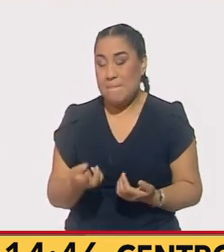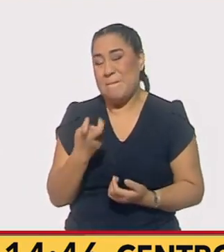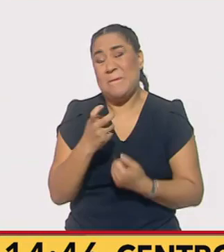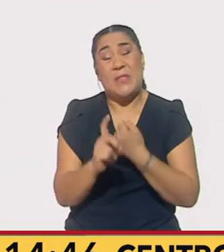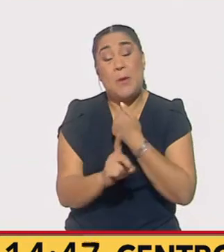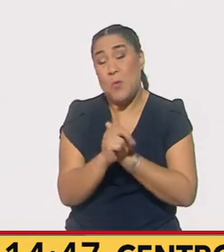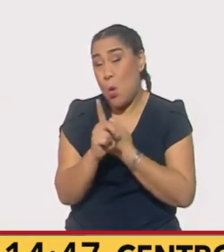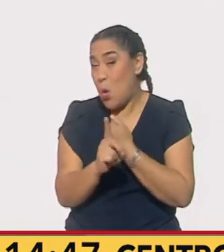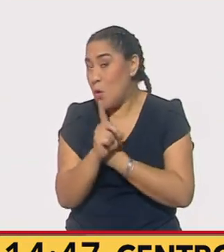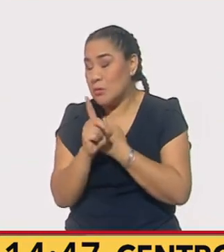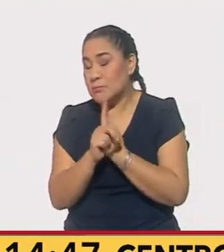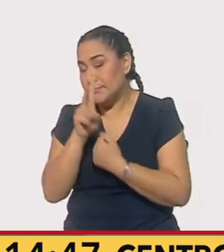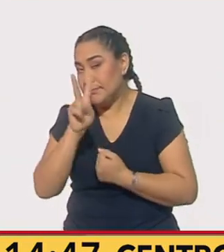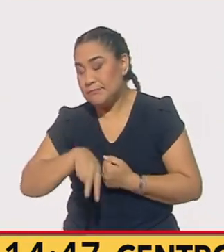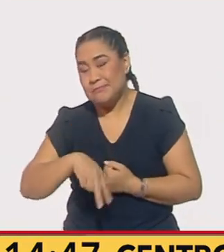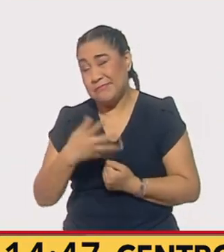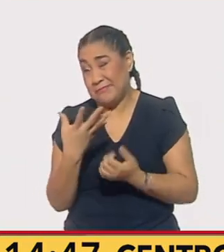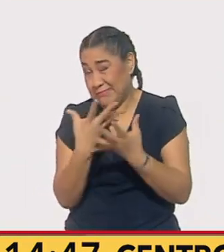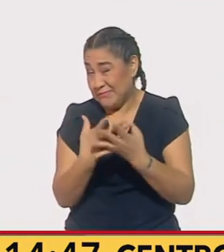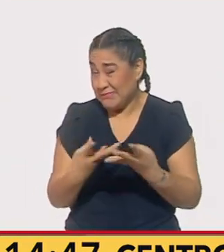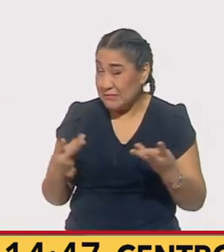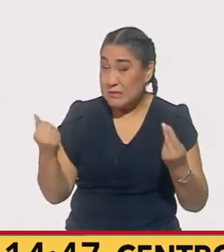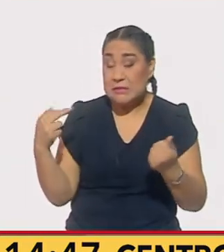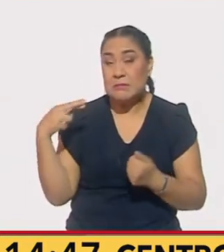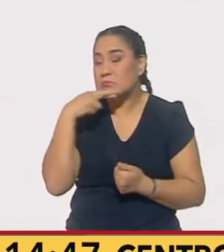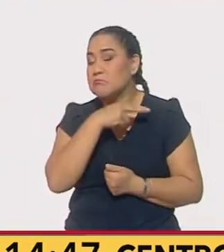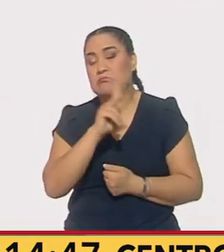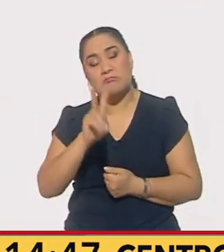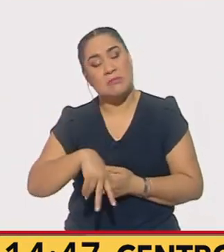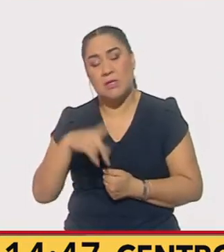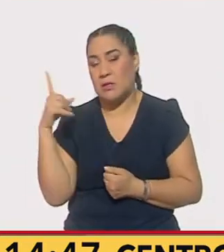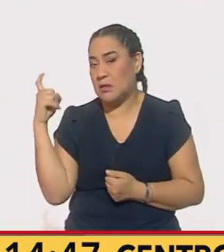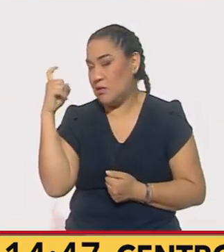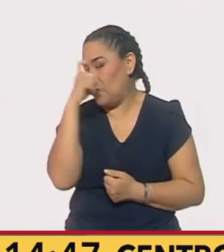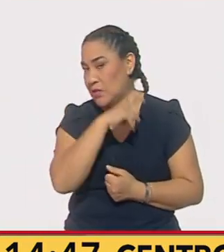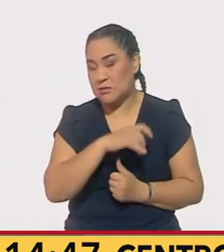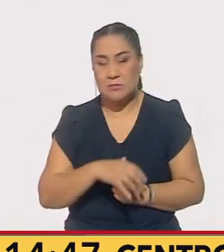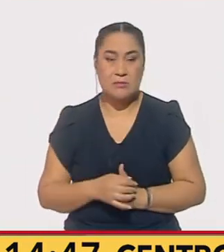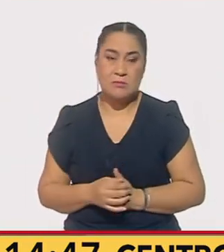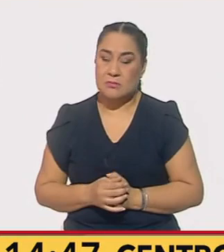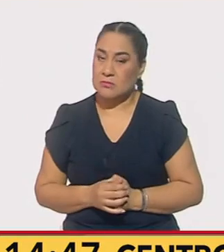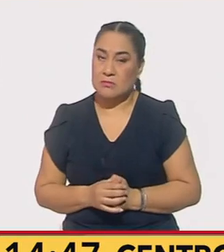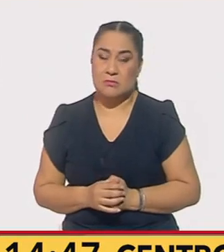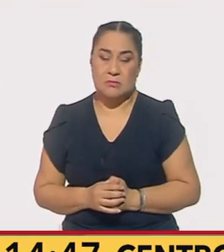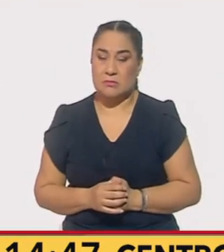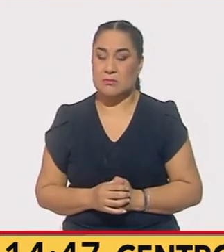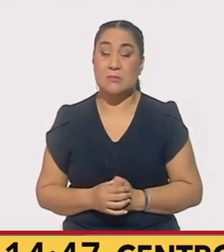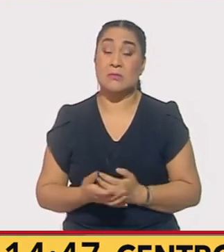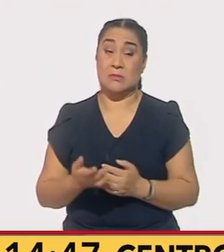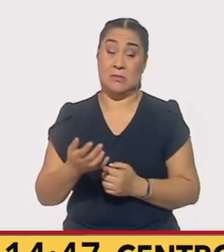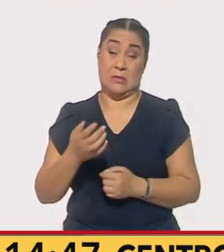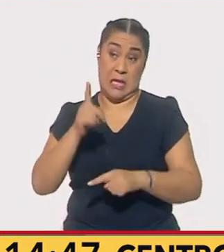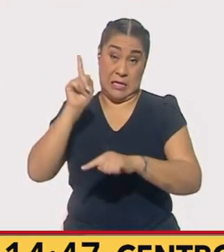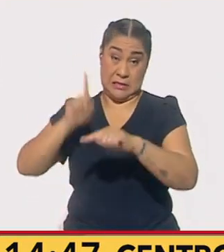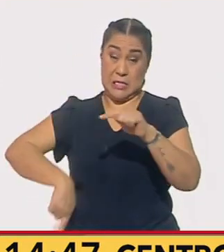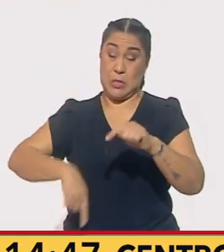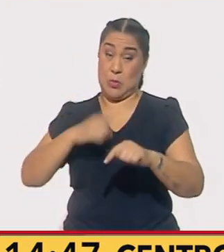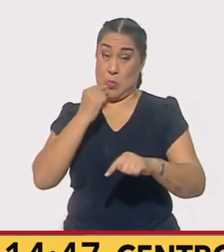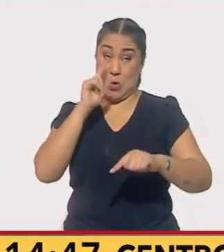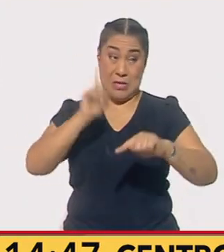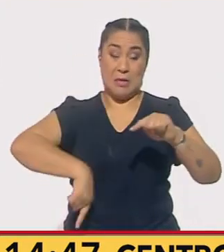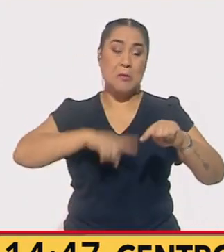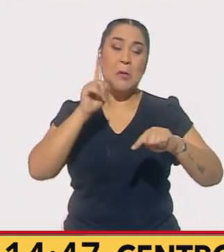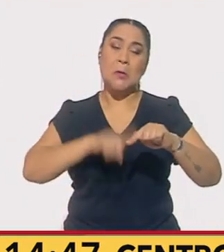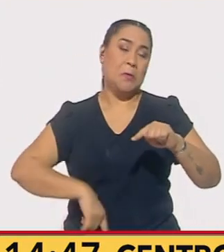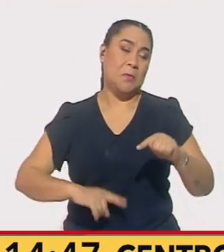social que difícilmente se va a resolver con la represión policíaca. Lo que tiene